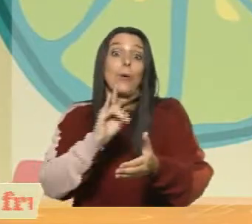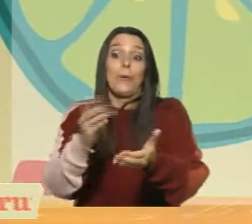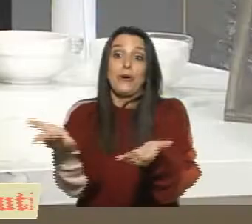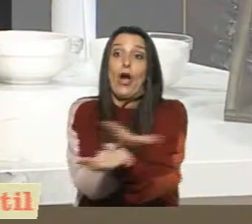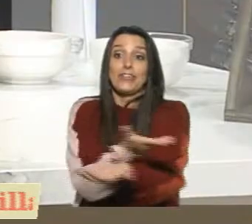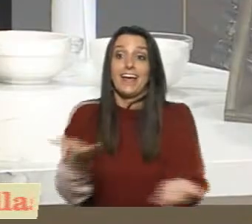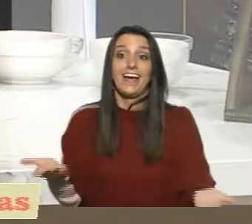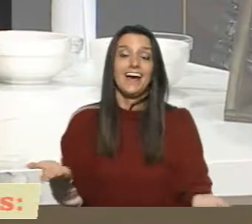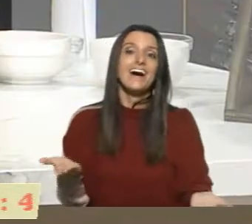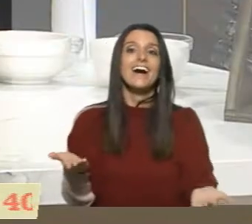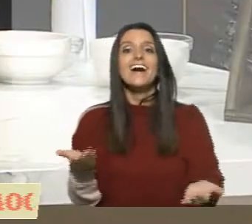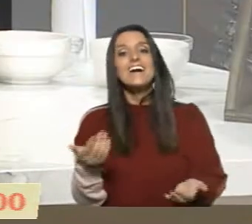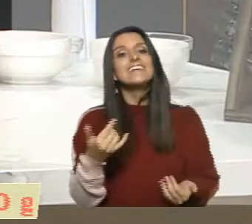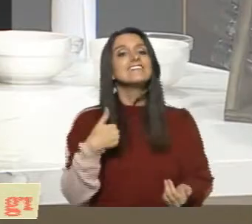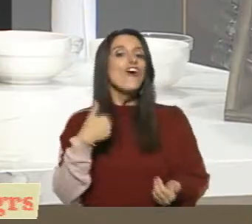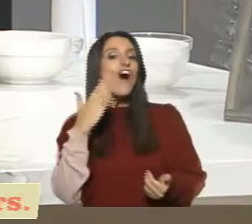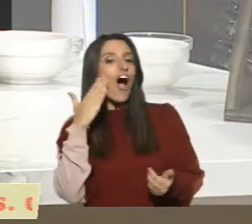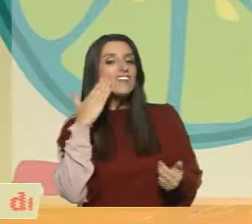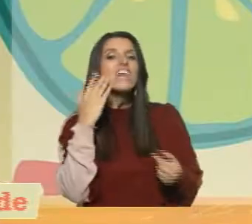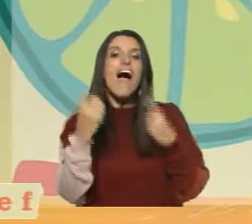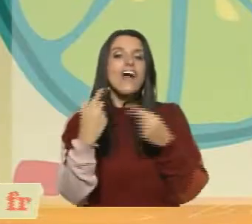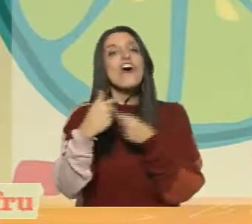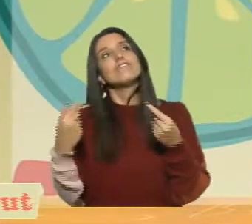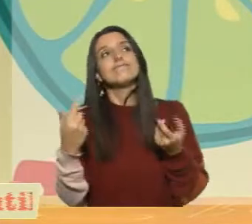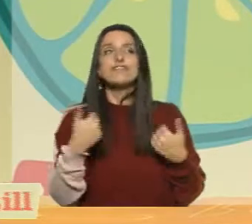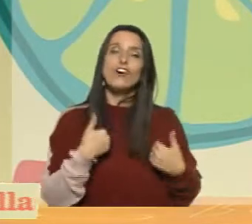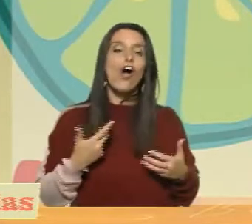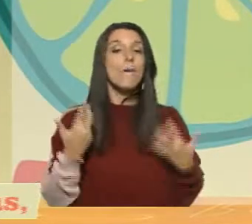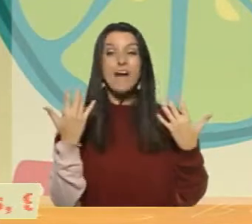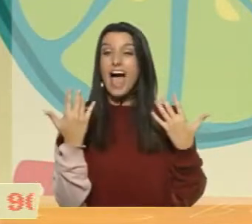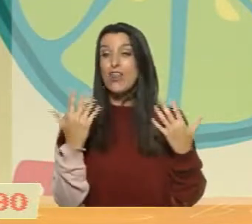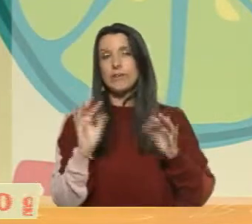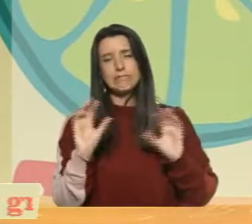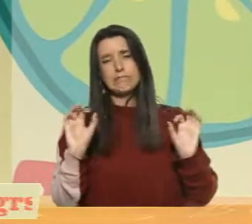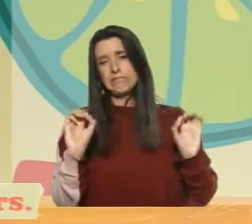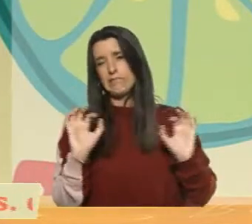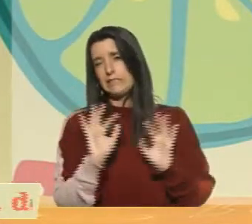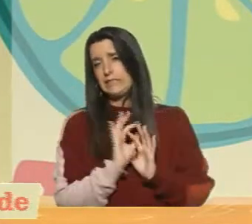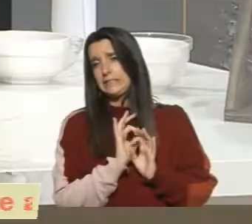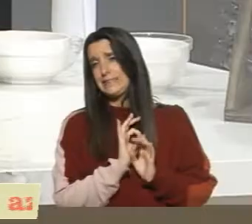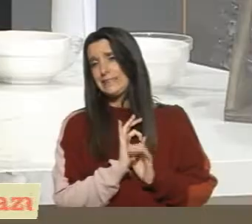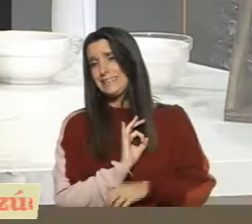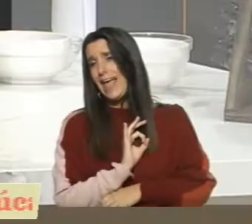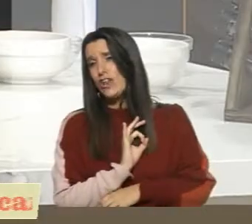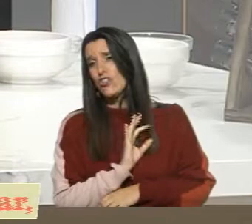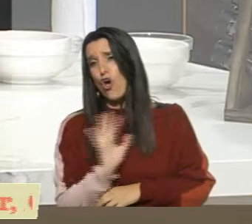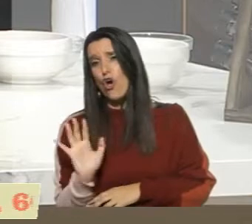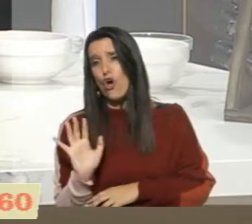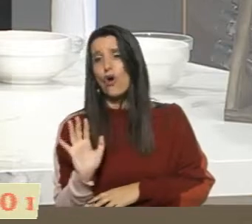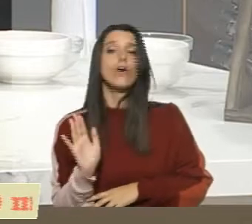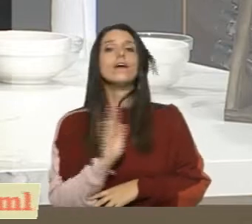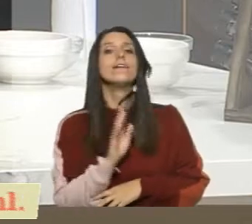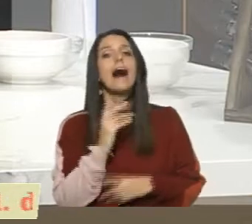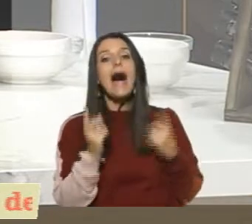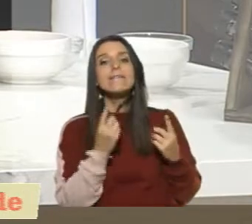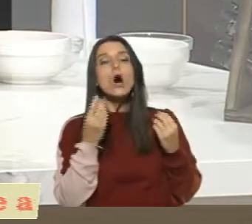pero a mí... Hay implementos, yo sé que hay implementos, pero ustedes saben que yo manualidad de jardinería. Pero viste que a veces los implementos de pastelería te entras a llenar de cosas